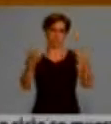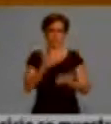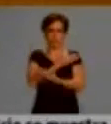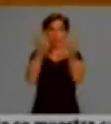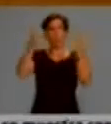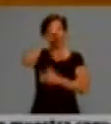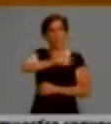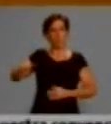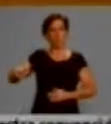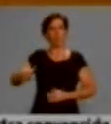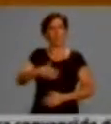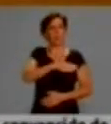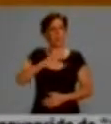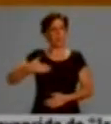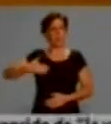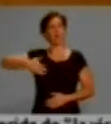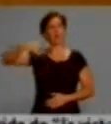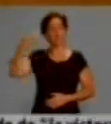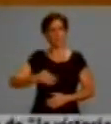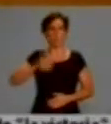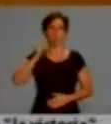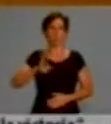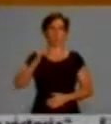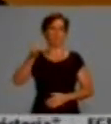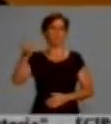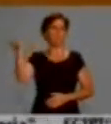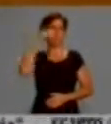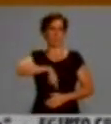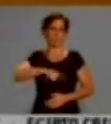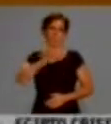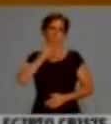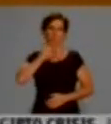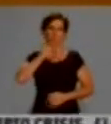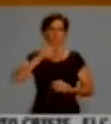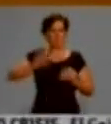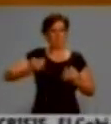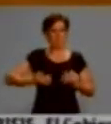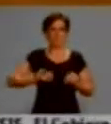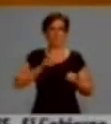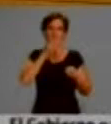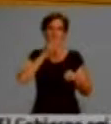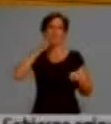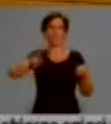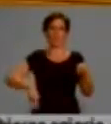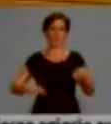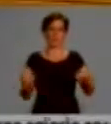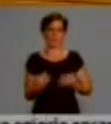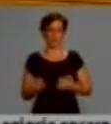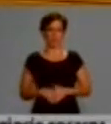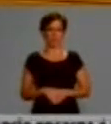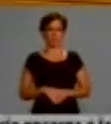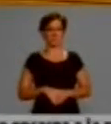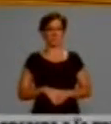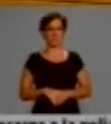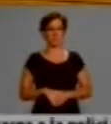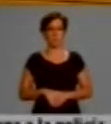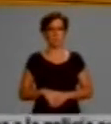y tienen derecho a saber la verdad. Voy concluyendo, señor presidente.